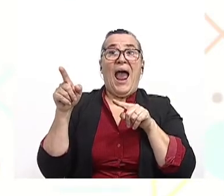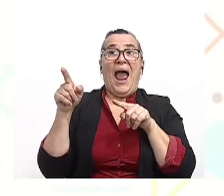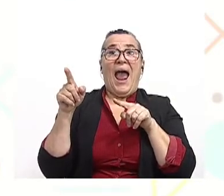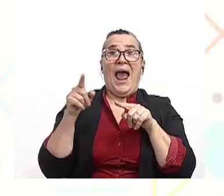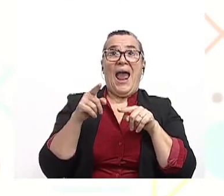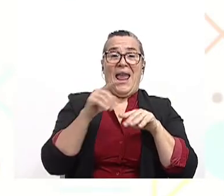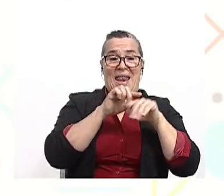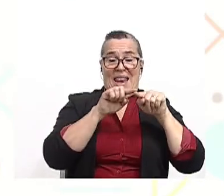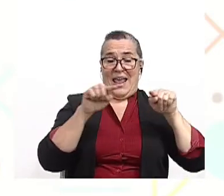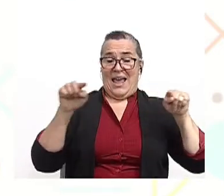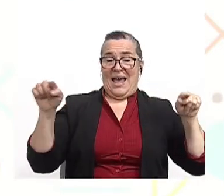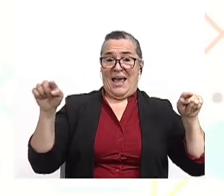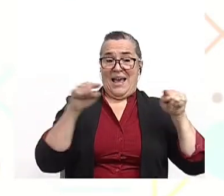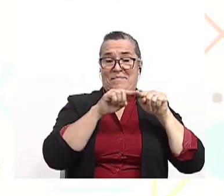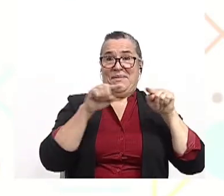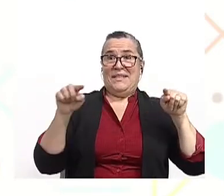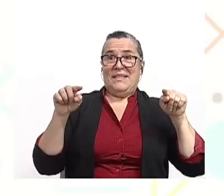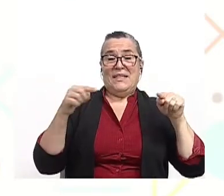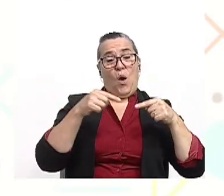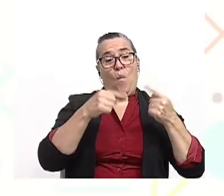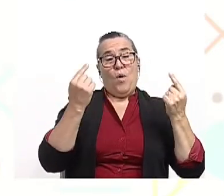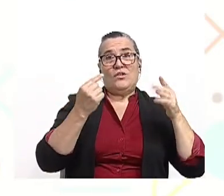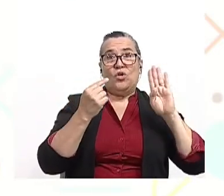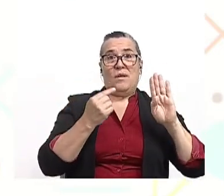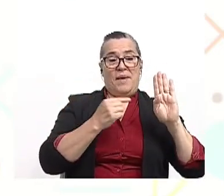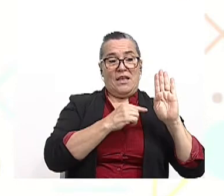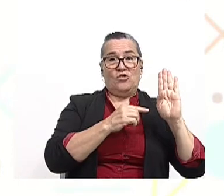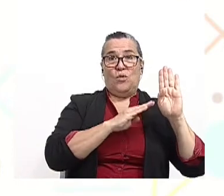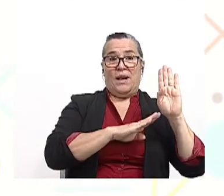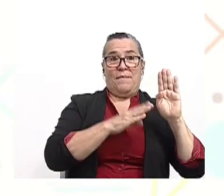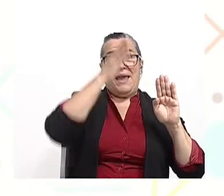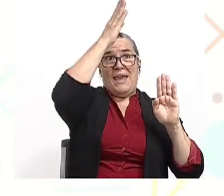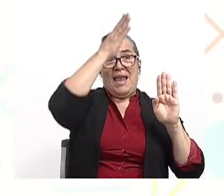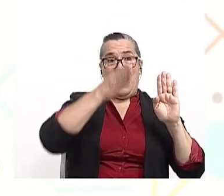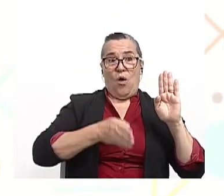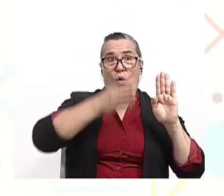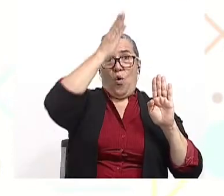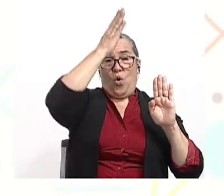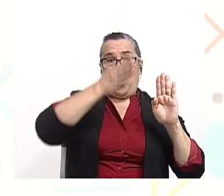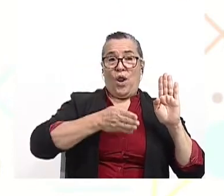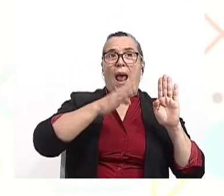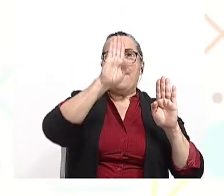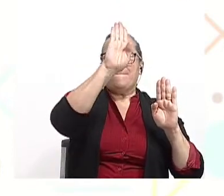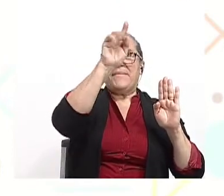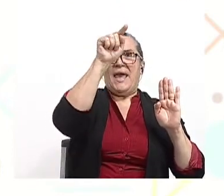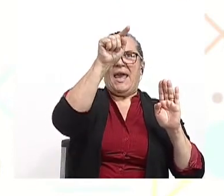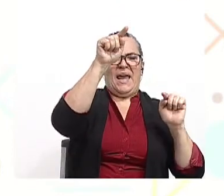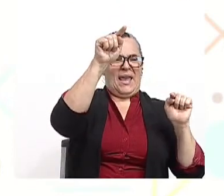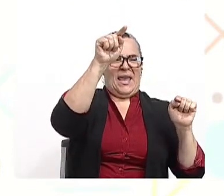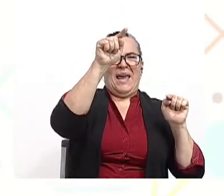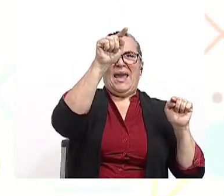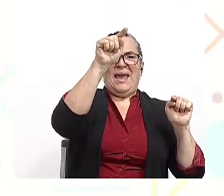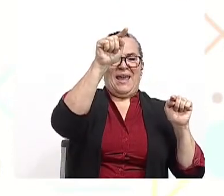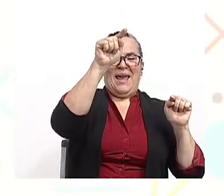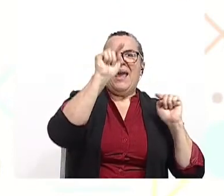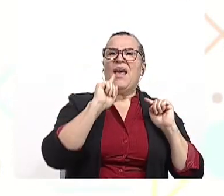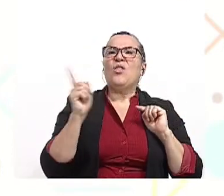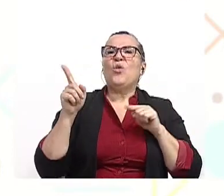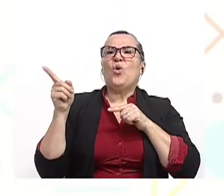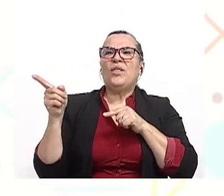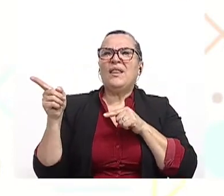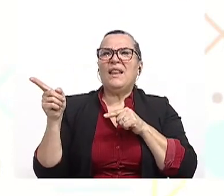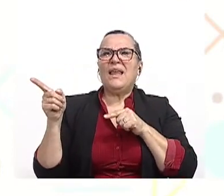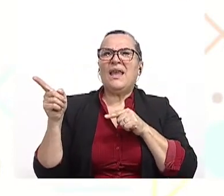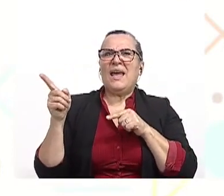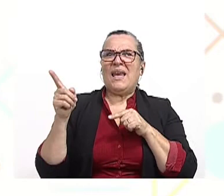b sobre m y en la ordenada tenemos b. ¿Dónde interseca? ¿En cuál punto interseca el eje